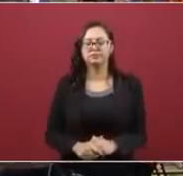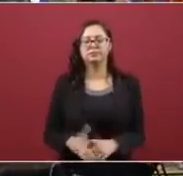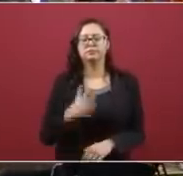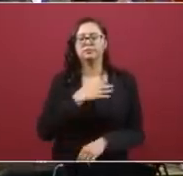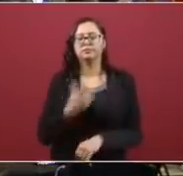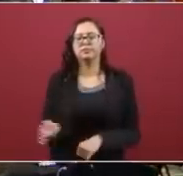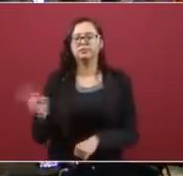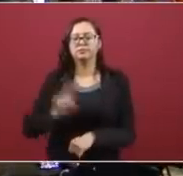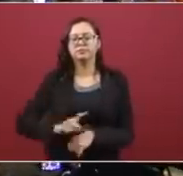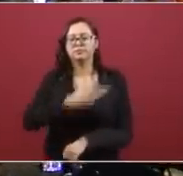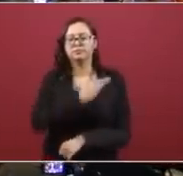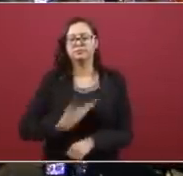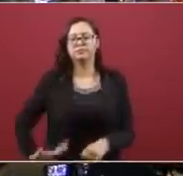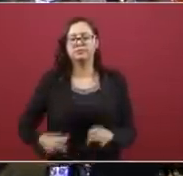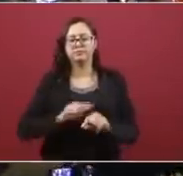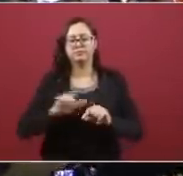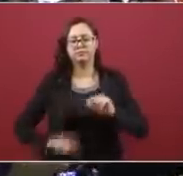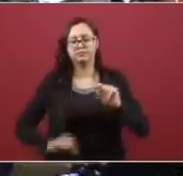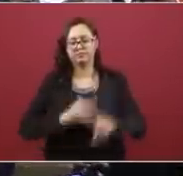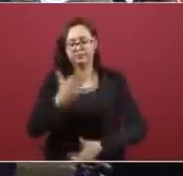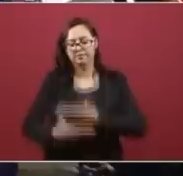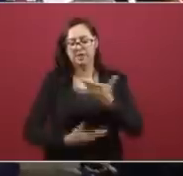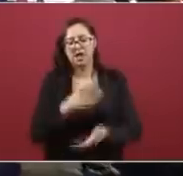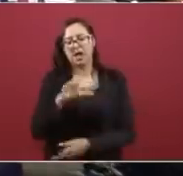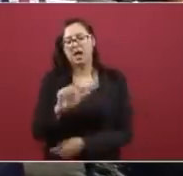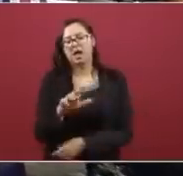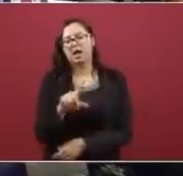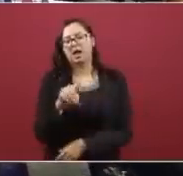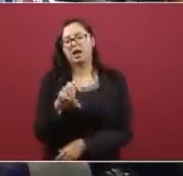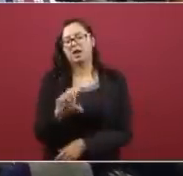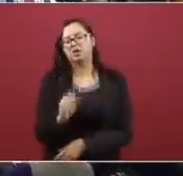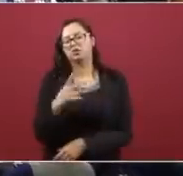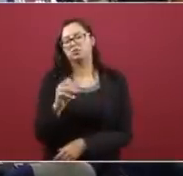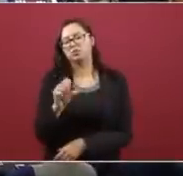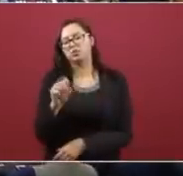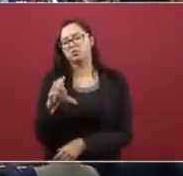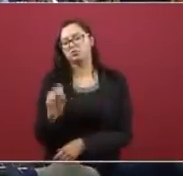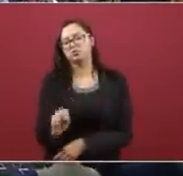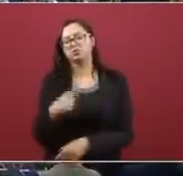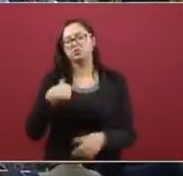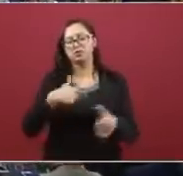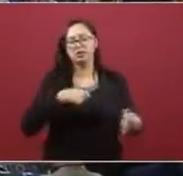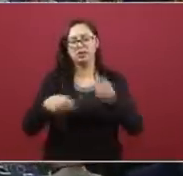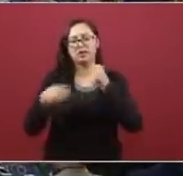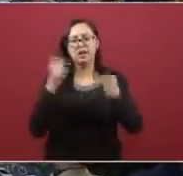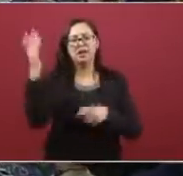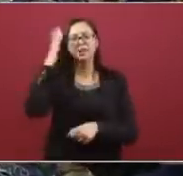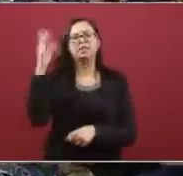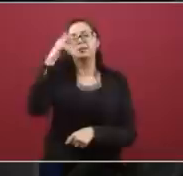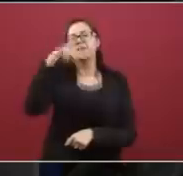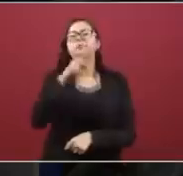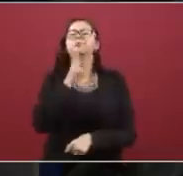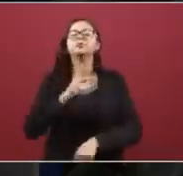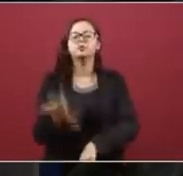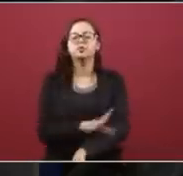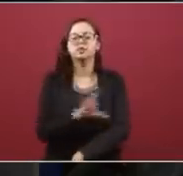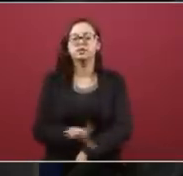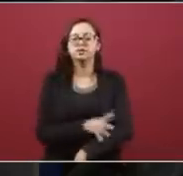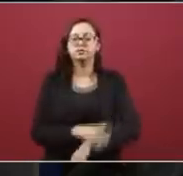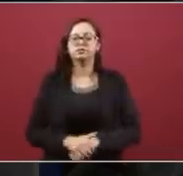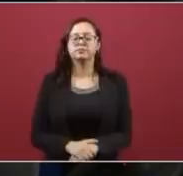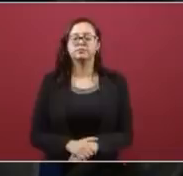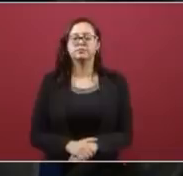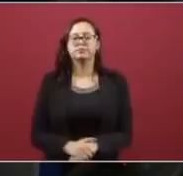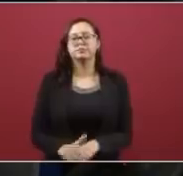Buenos días, presidente de México, su servidor Carlos Pozos, reportero de Líderes Mexicanos y Petróleo y Energía. Presidente,